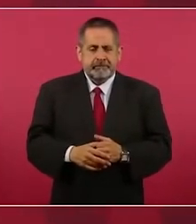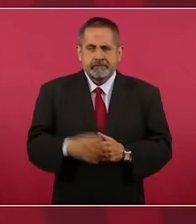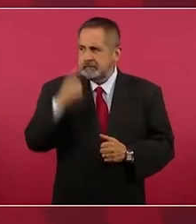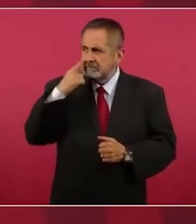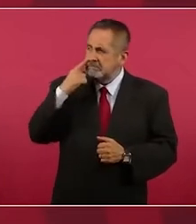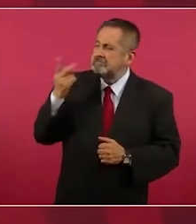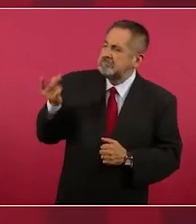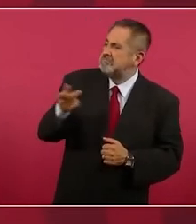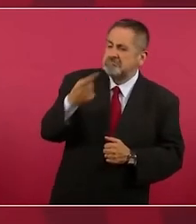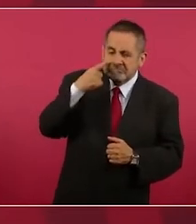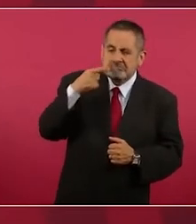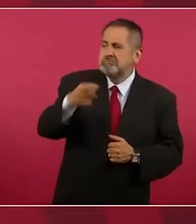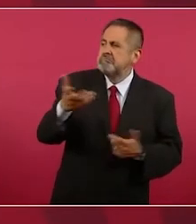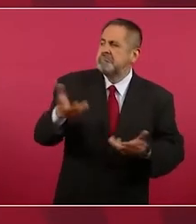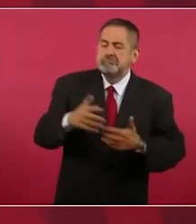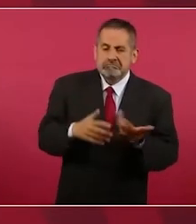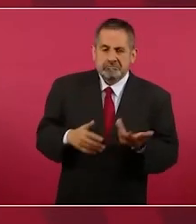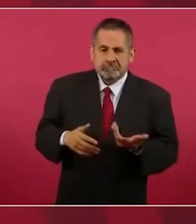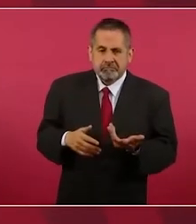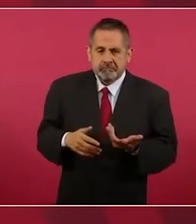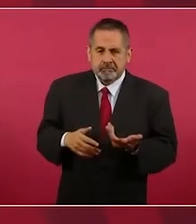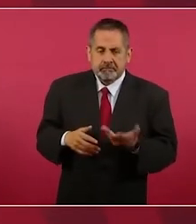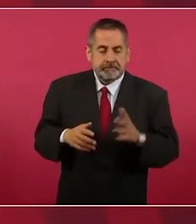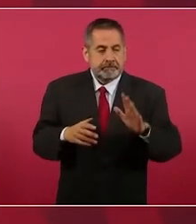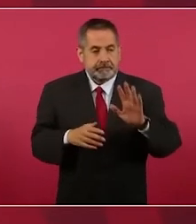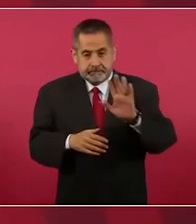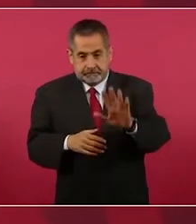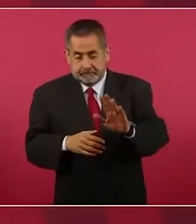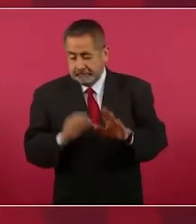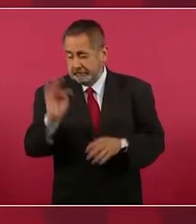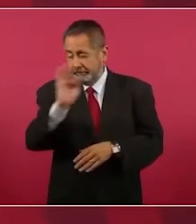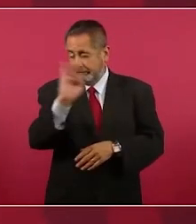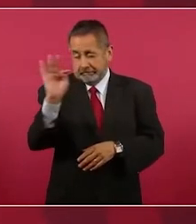actuamos en estricto apego